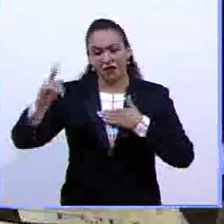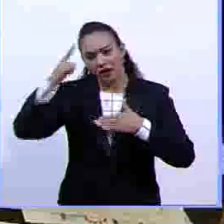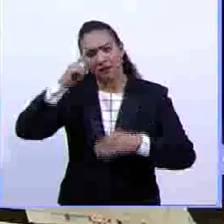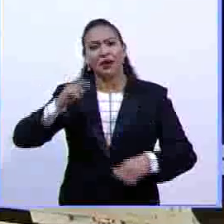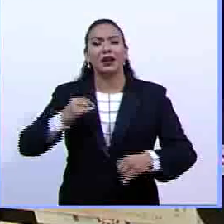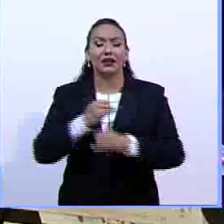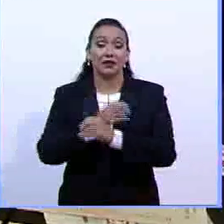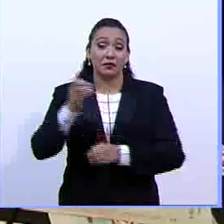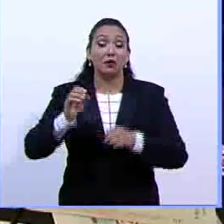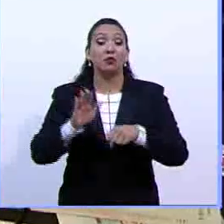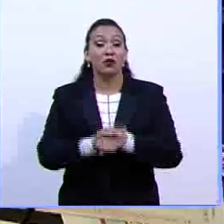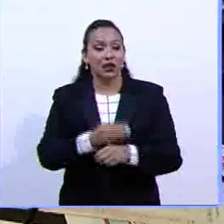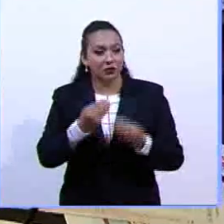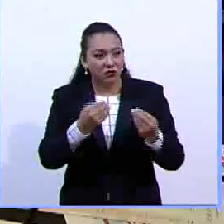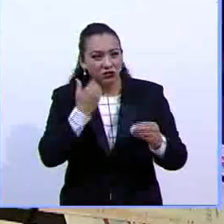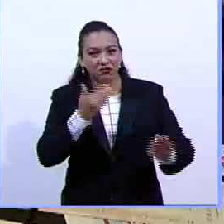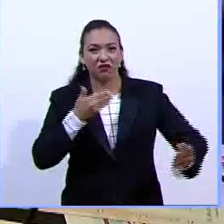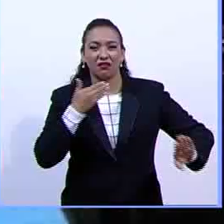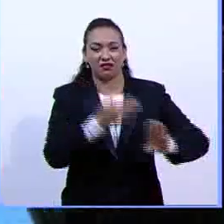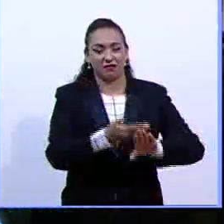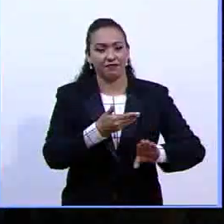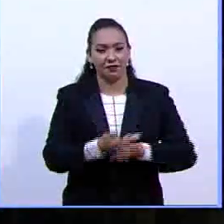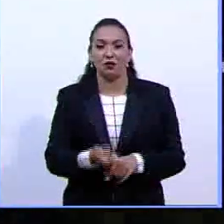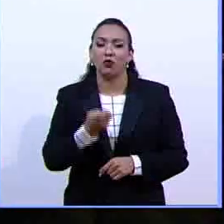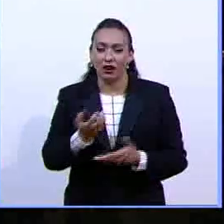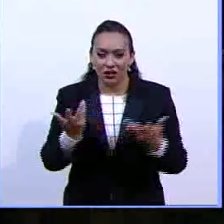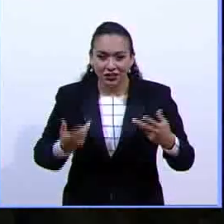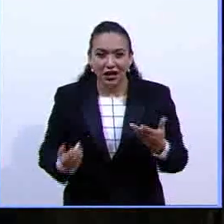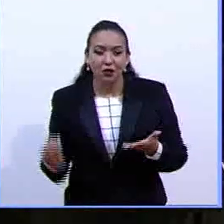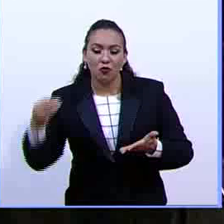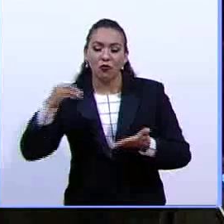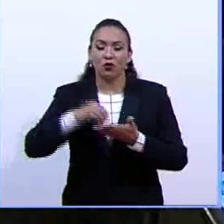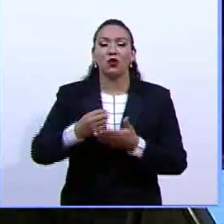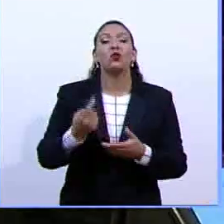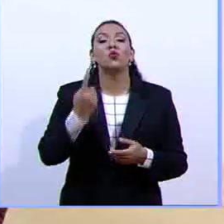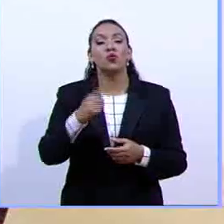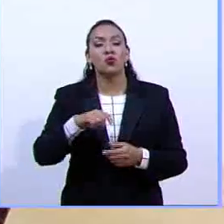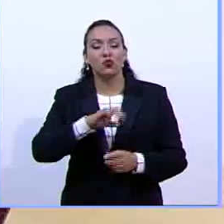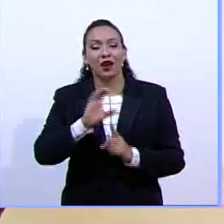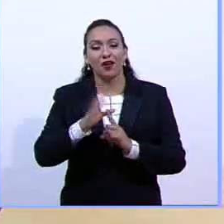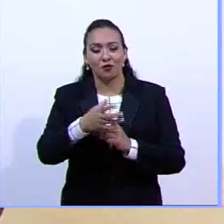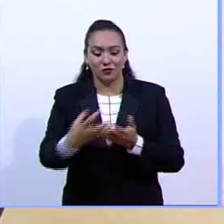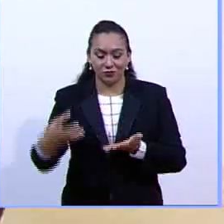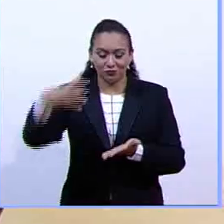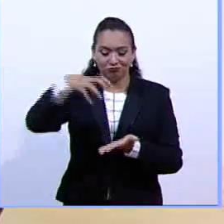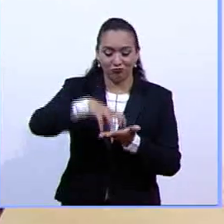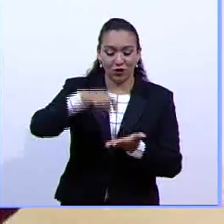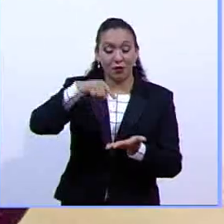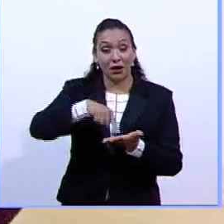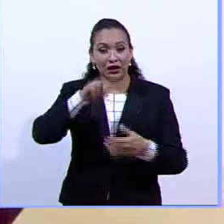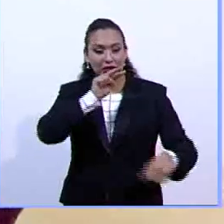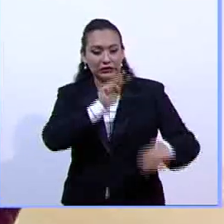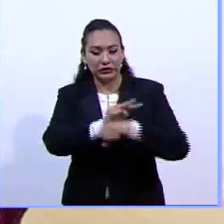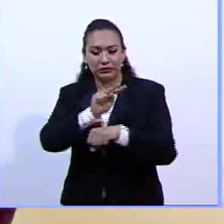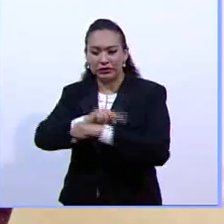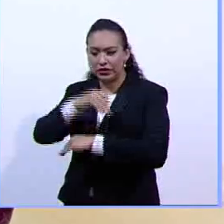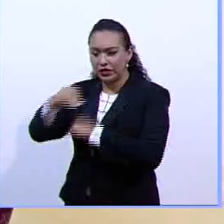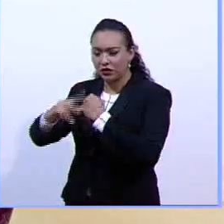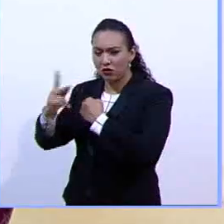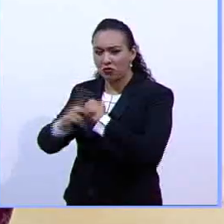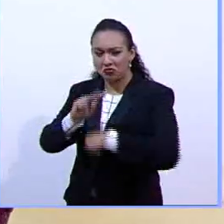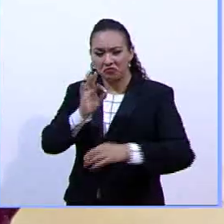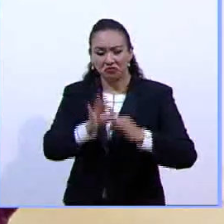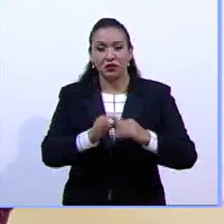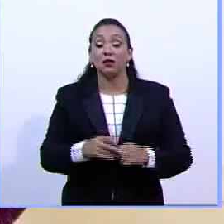independencia judicial. Además, se creará una comisión que vele y defienda esta prerrogativa. En este espacio, Jacqueline